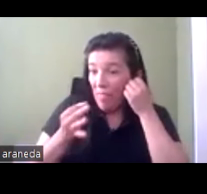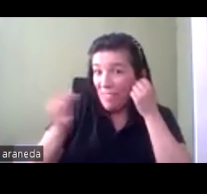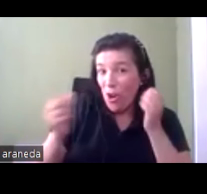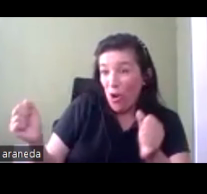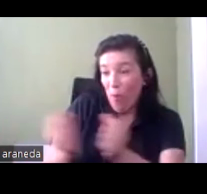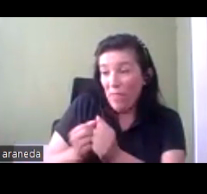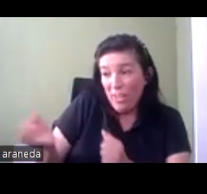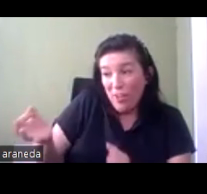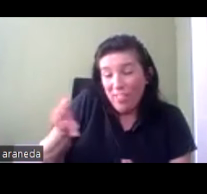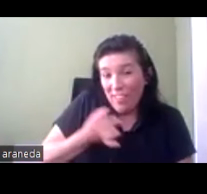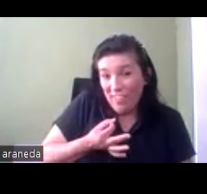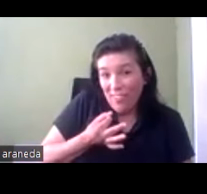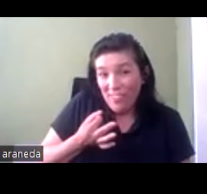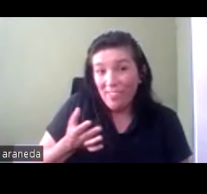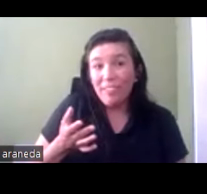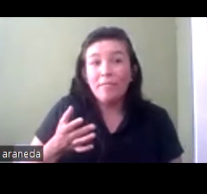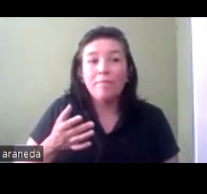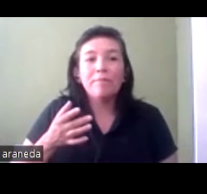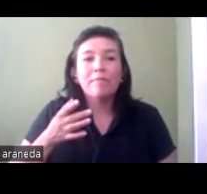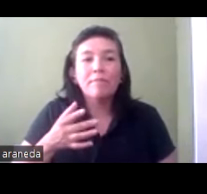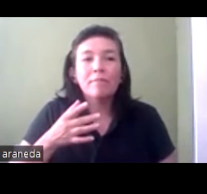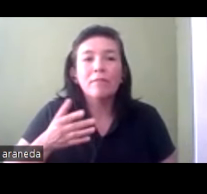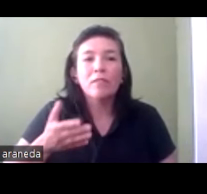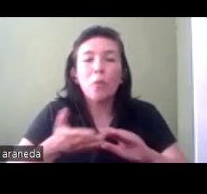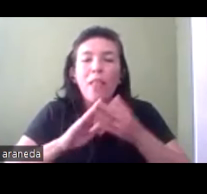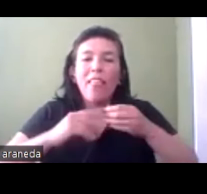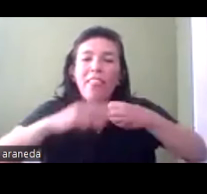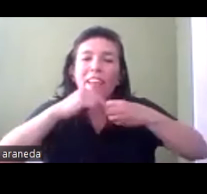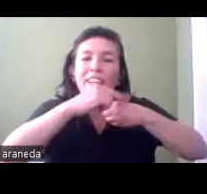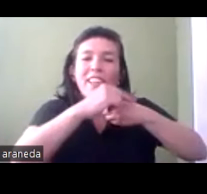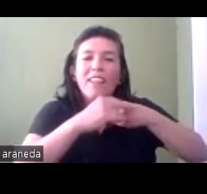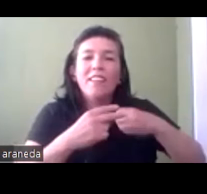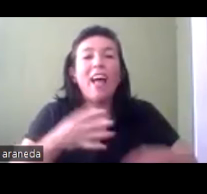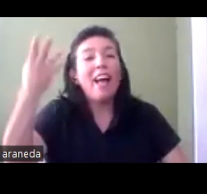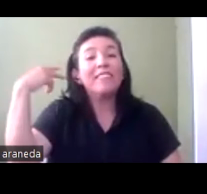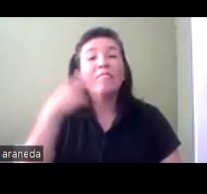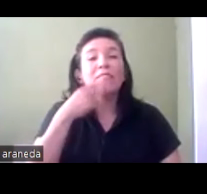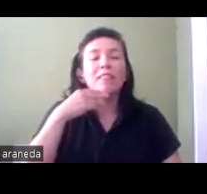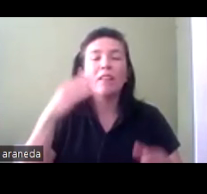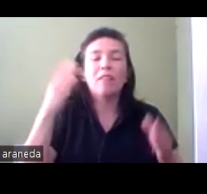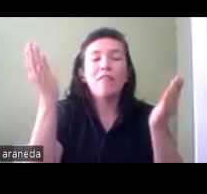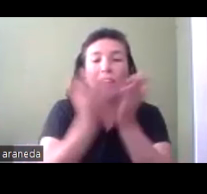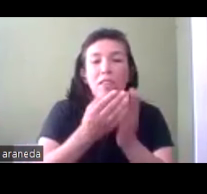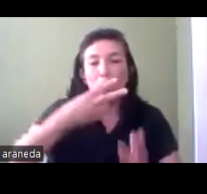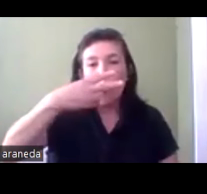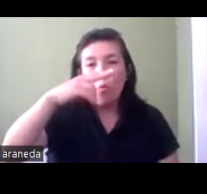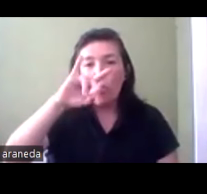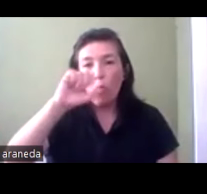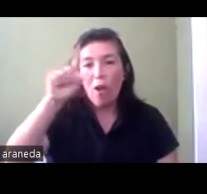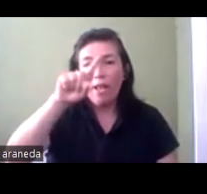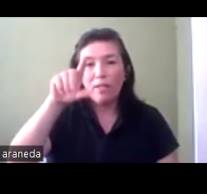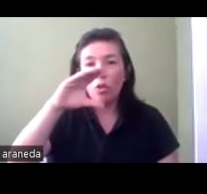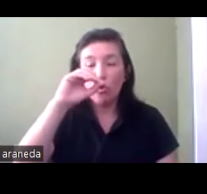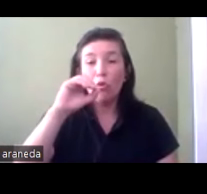compañeros, las comunidades de Aguita habitaron entre el valle del Huasco y del Choapa, con cierta presencia